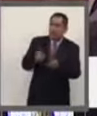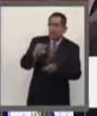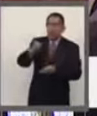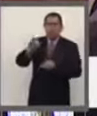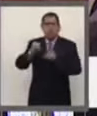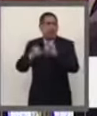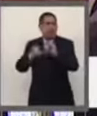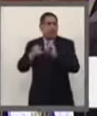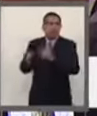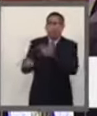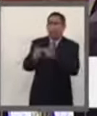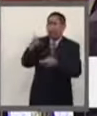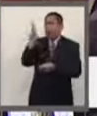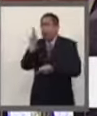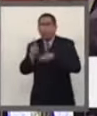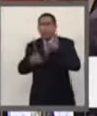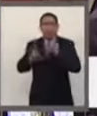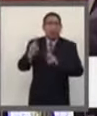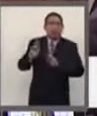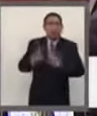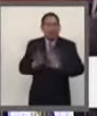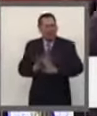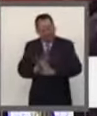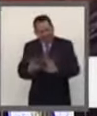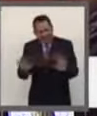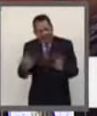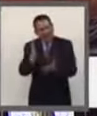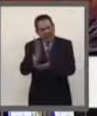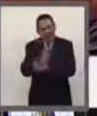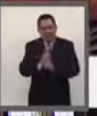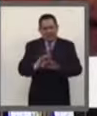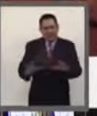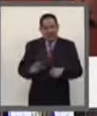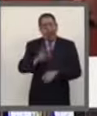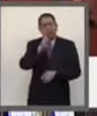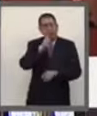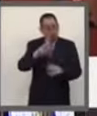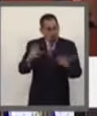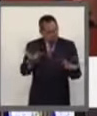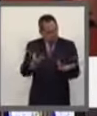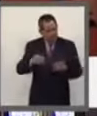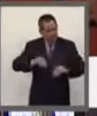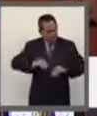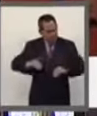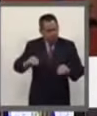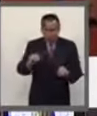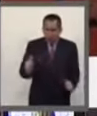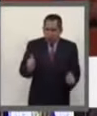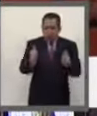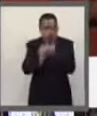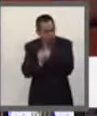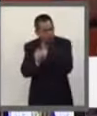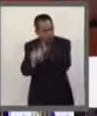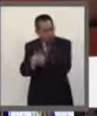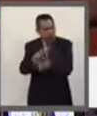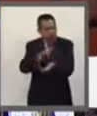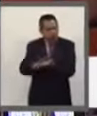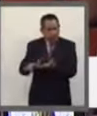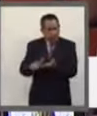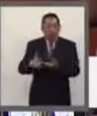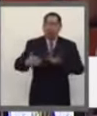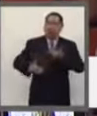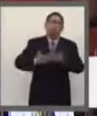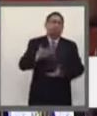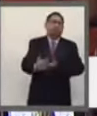días las acciones del presidente y las acompañaran, quizás nuestro país estaría avanzando de una manera